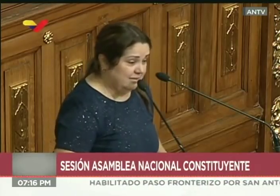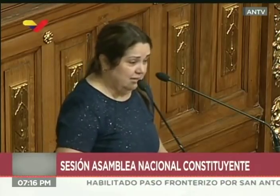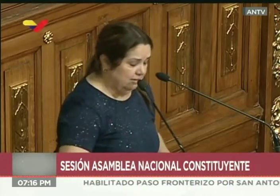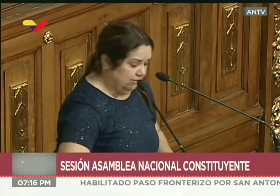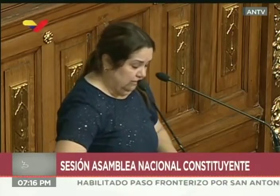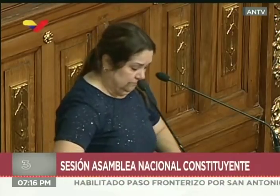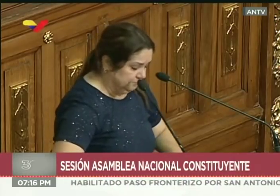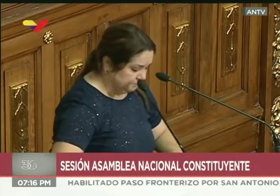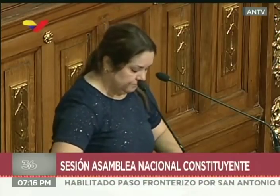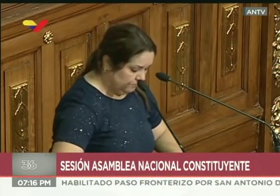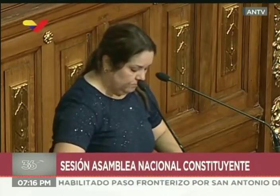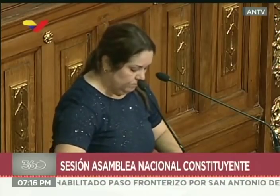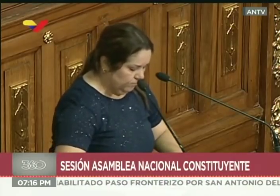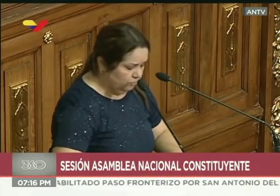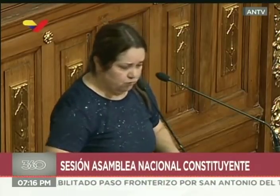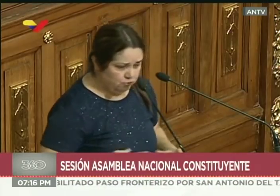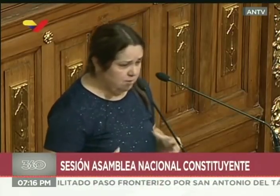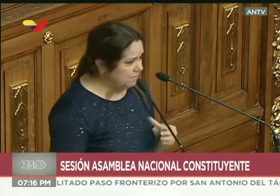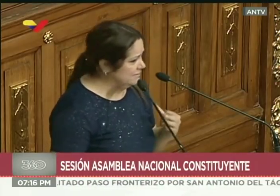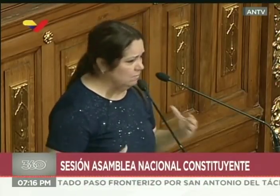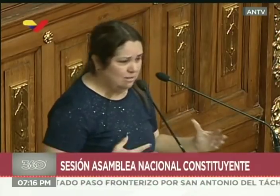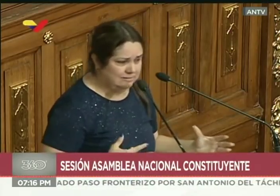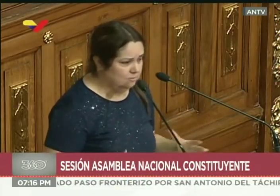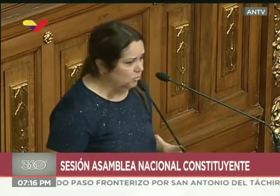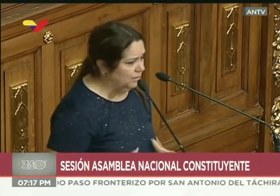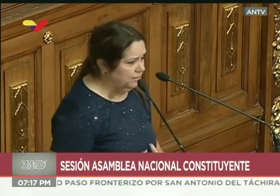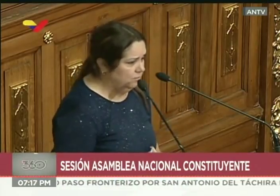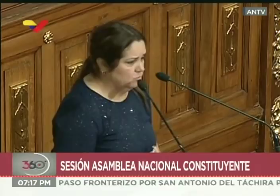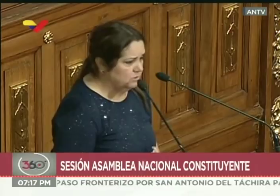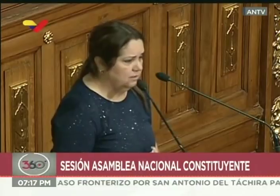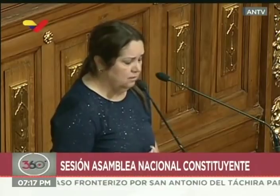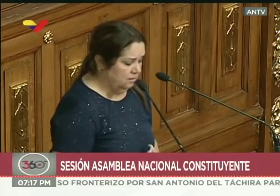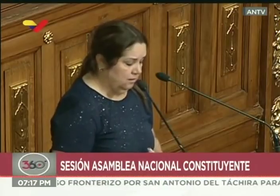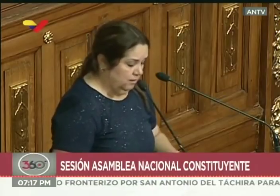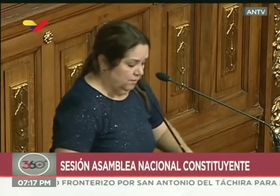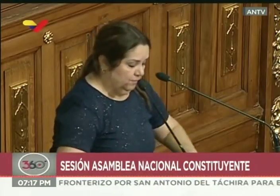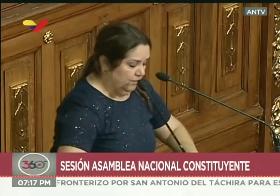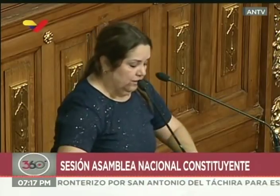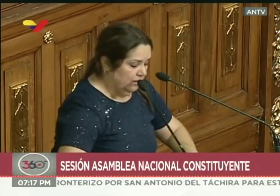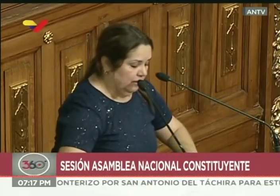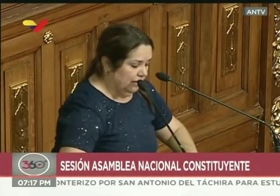Al día siguiente, nosotros empezamos a hacer todas las denuncias.